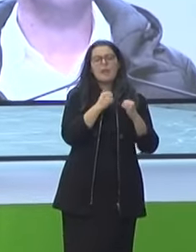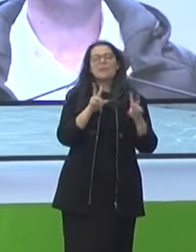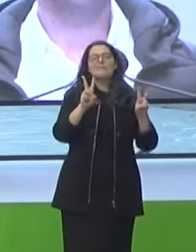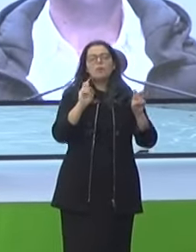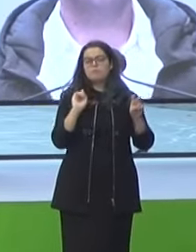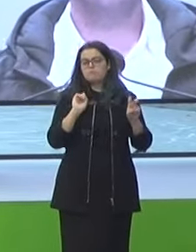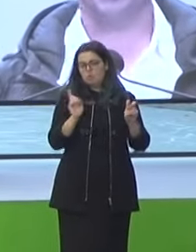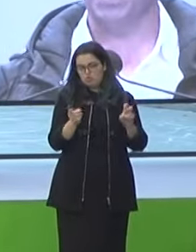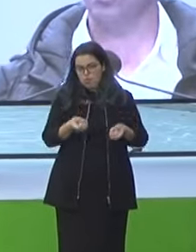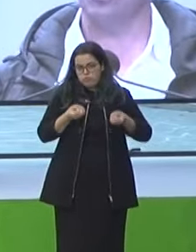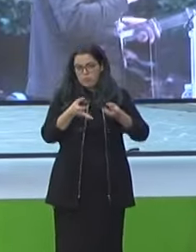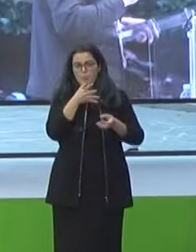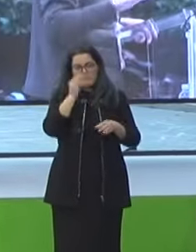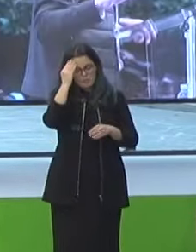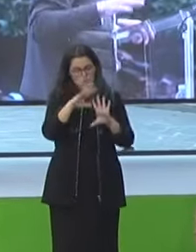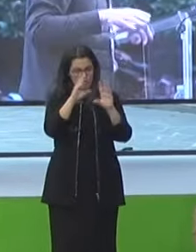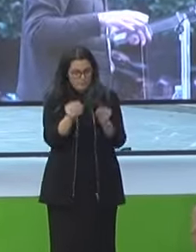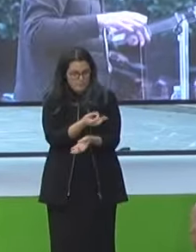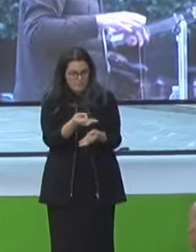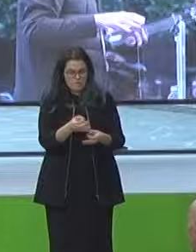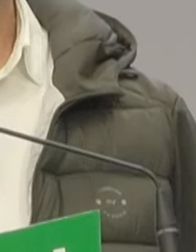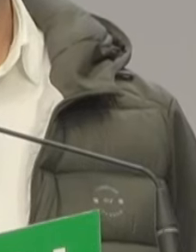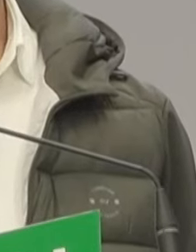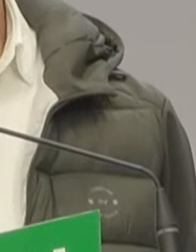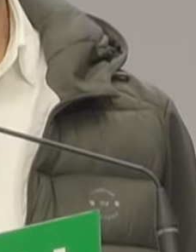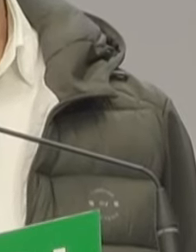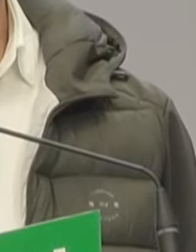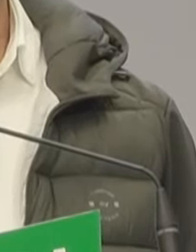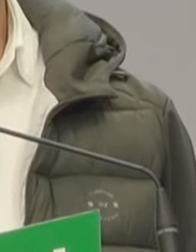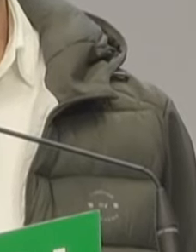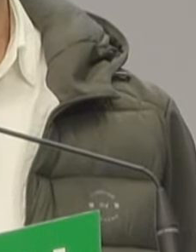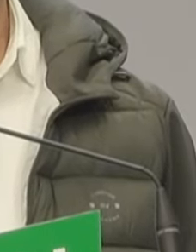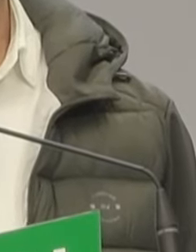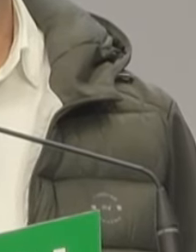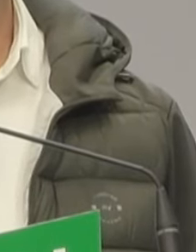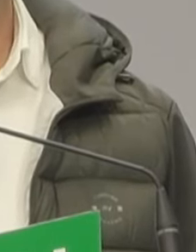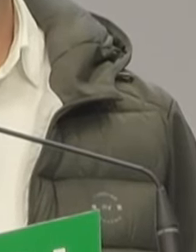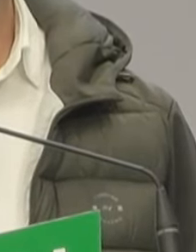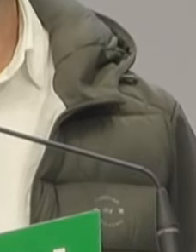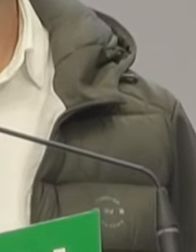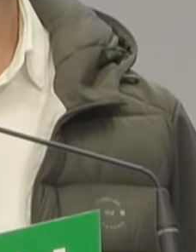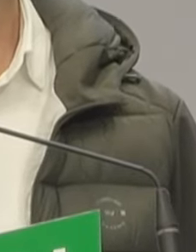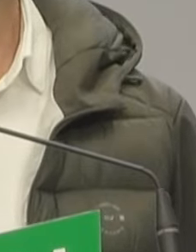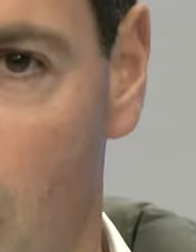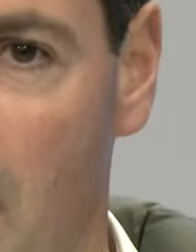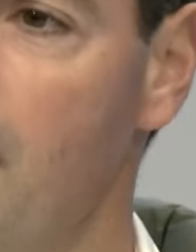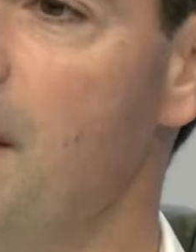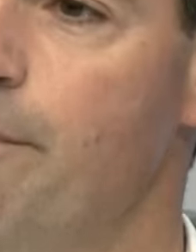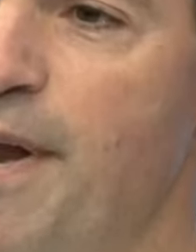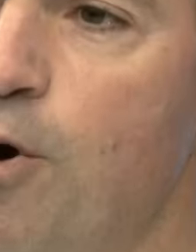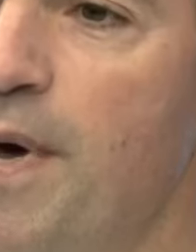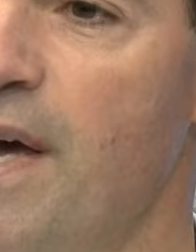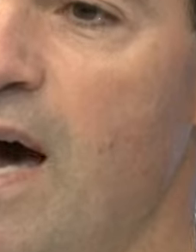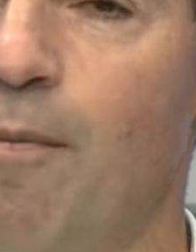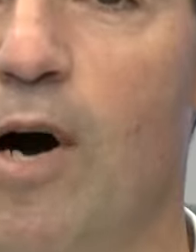titular porque creo que lo resume todo eh bildu propone subir los impuestos en 5000 millones coma y